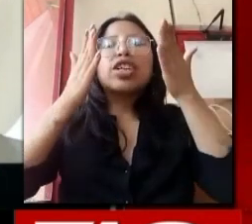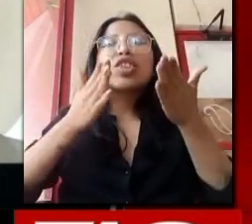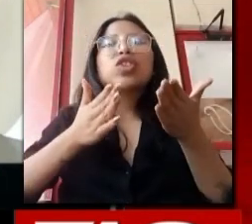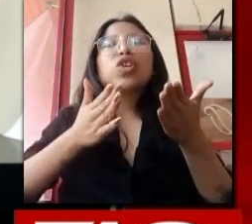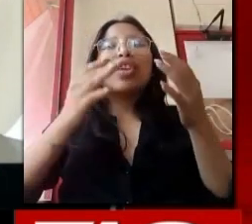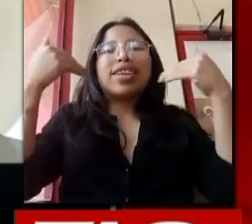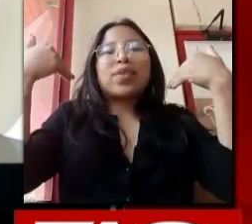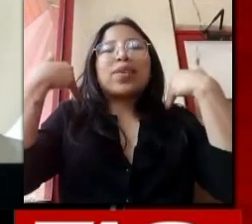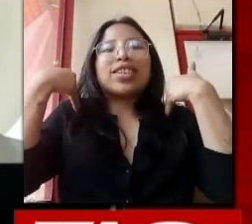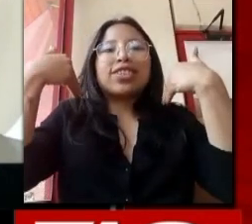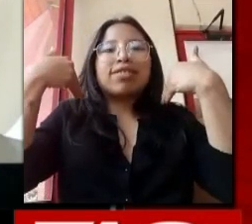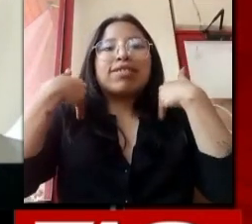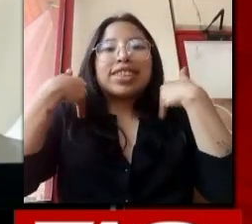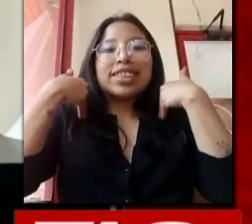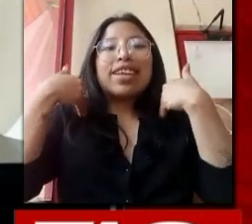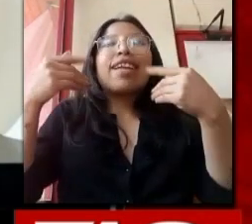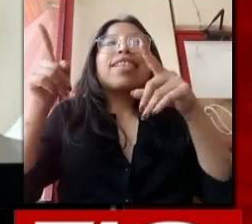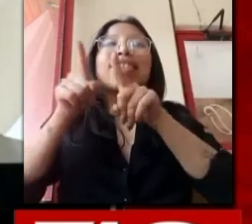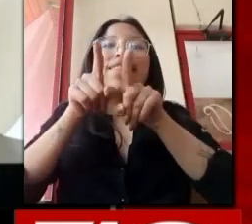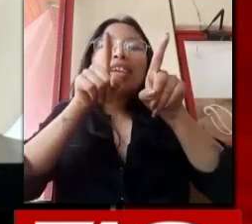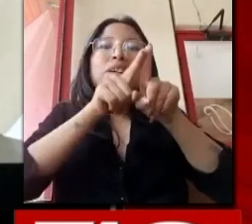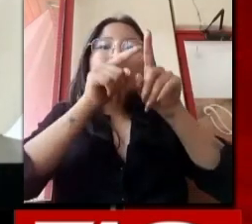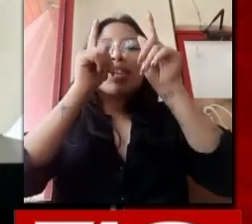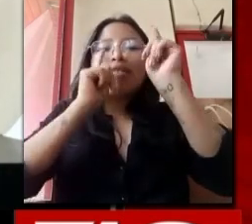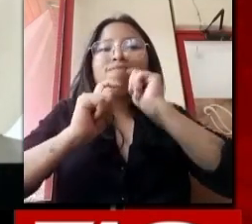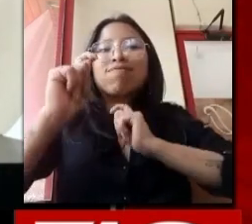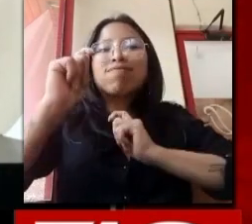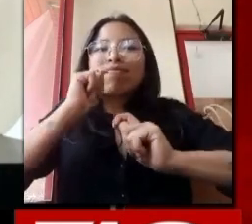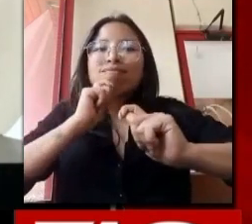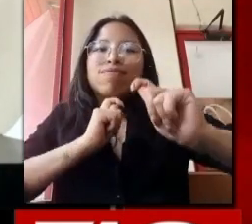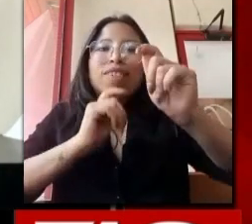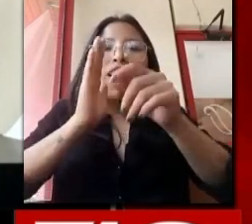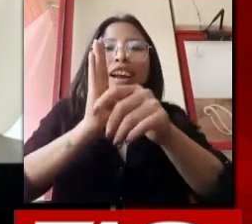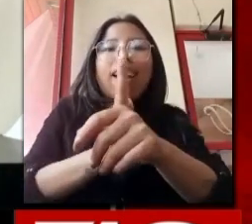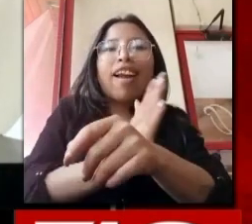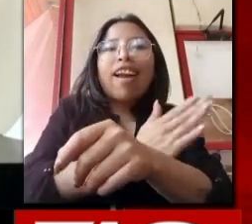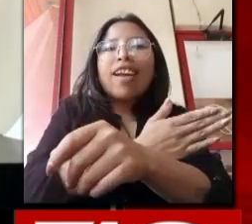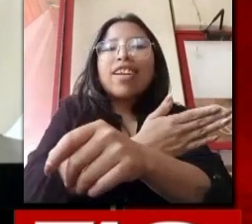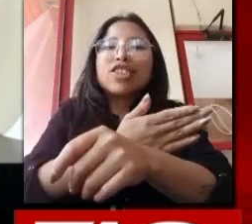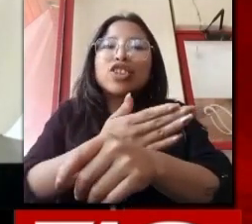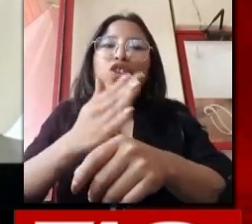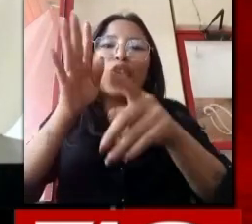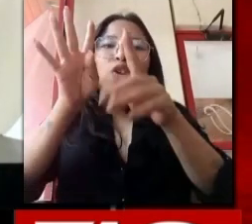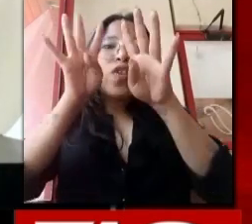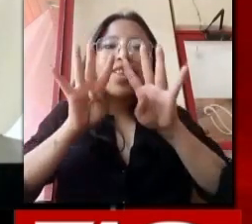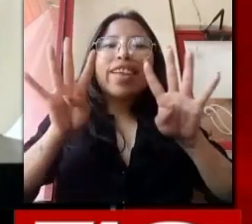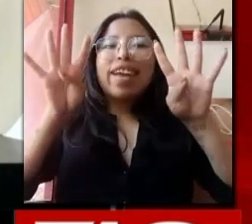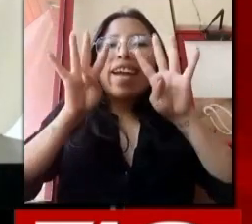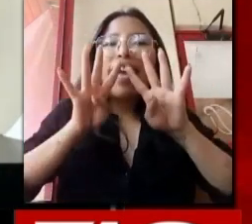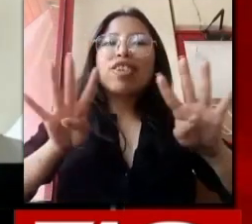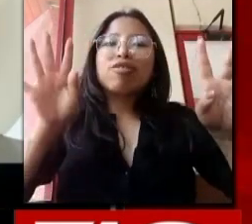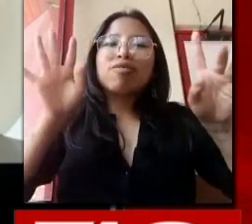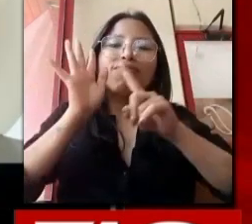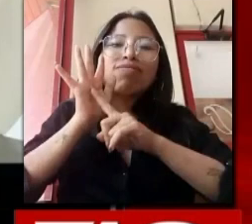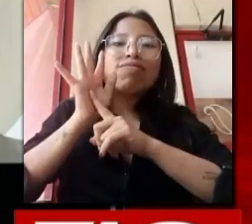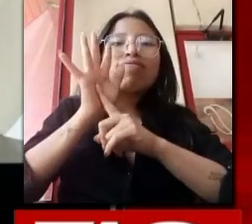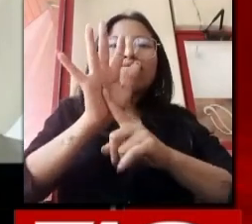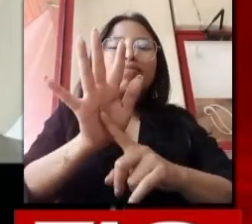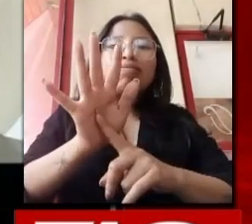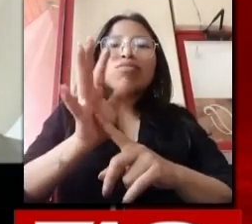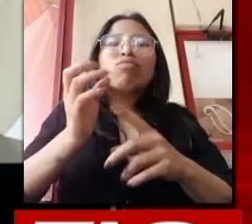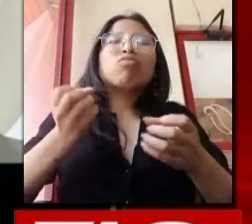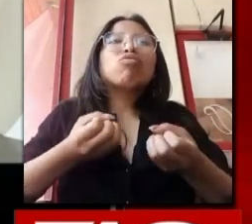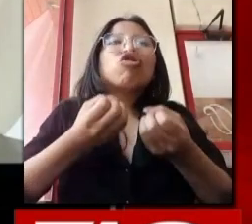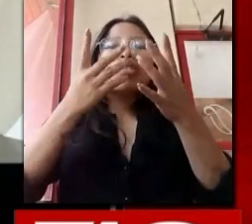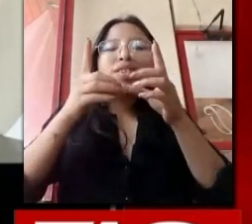de personas sordas interpretarán, digamos, canciones, también muchas dinámicas, ¿no? La